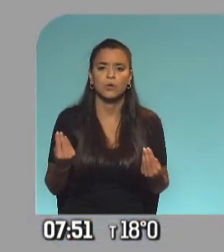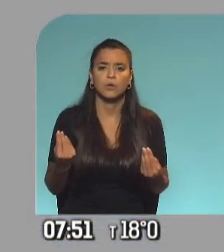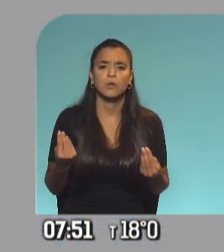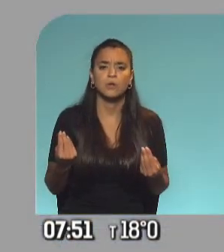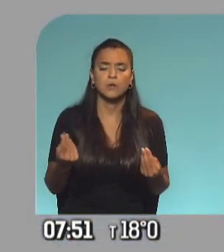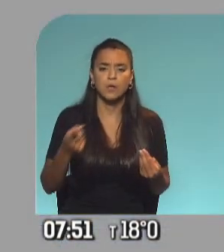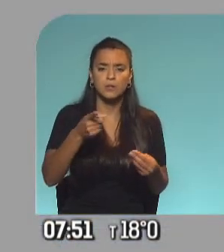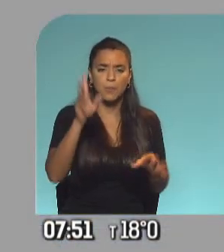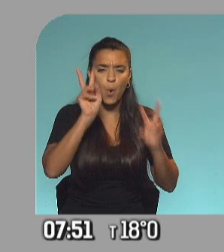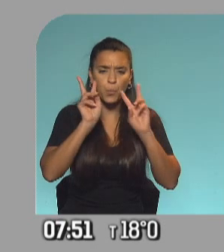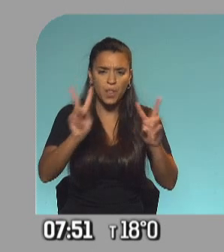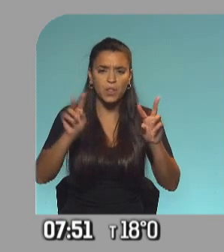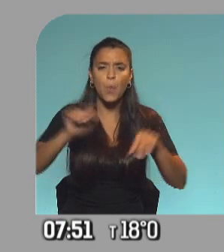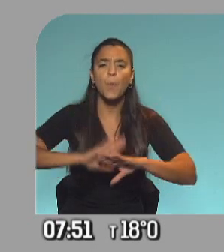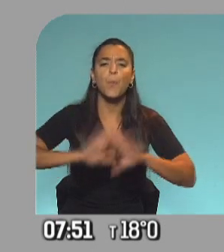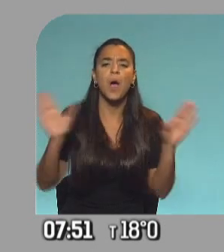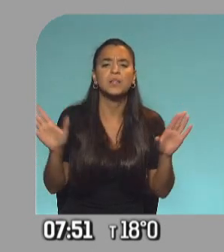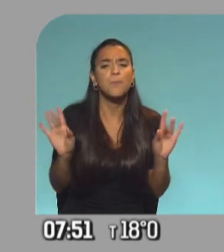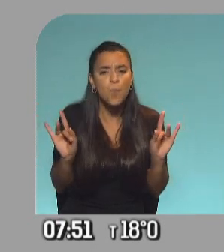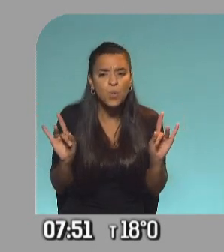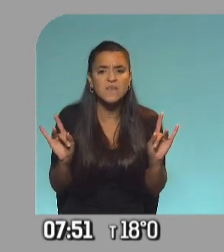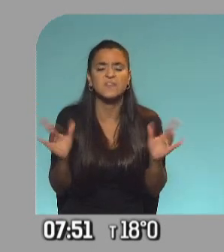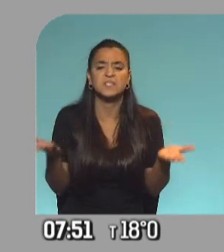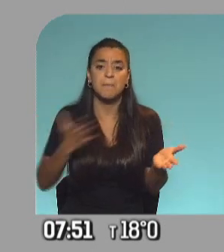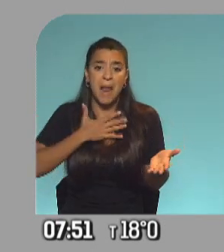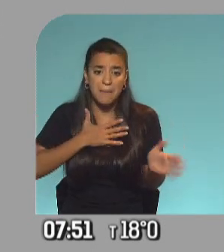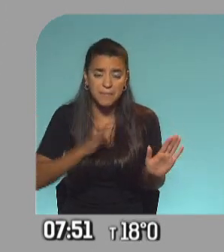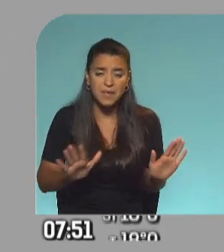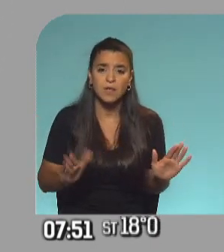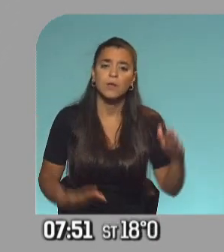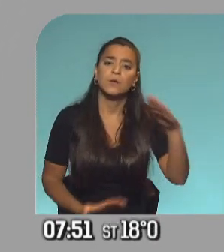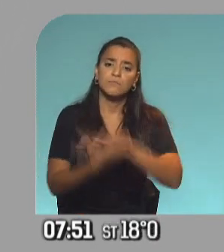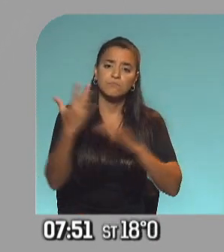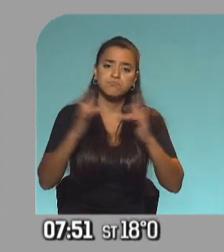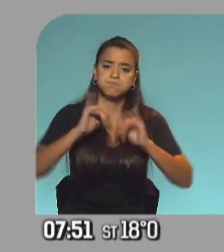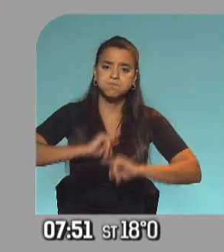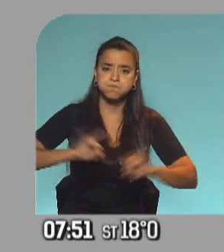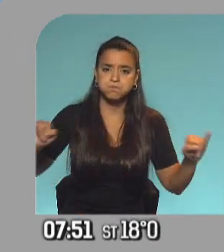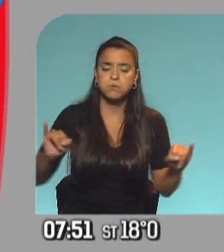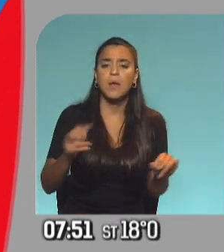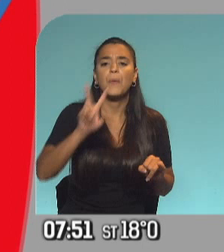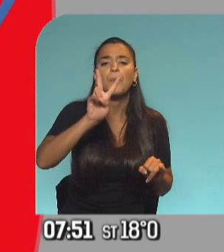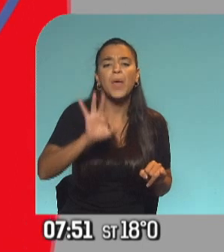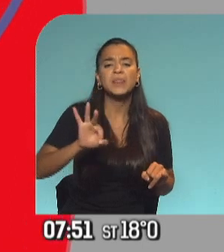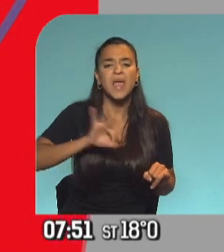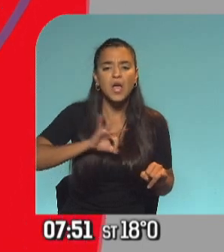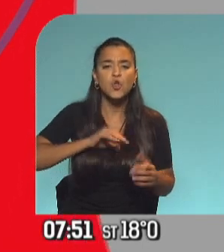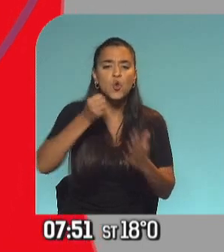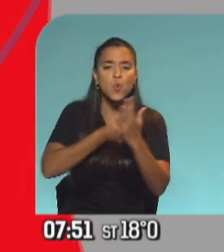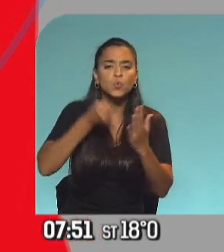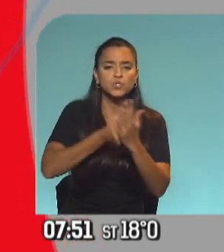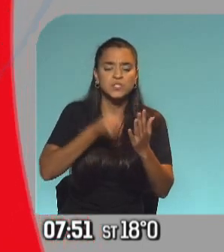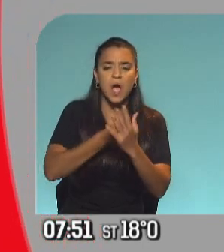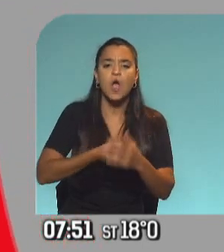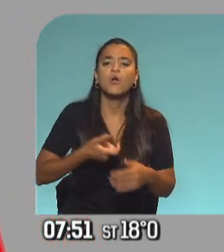estamos ahí lo estamos viendo basta es muy difícil para mí hacer este posteo son más de 20 años de luchar